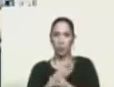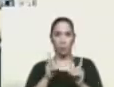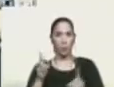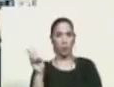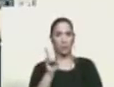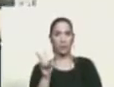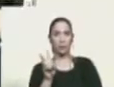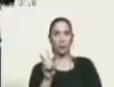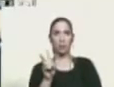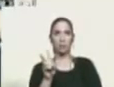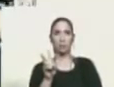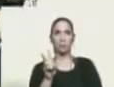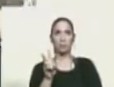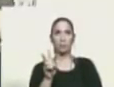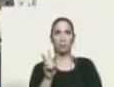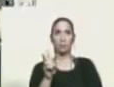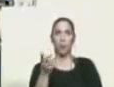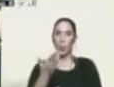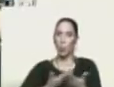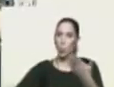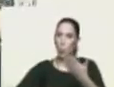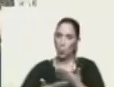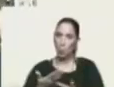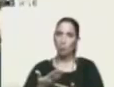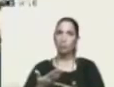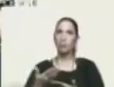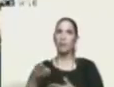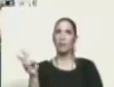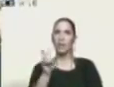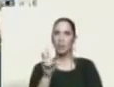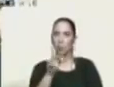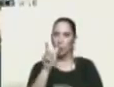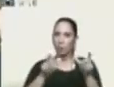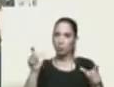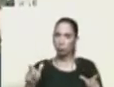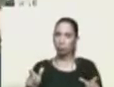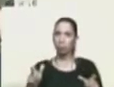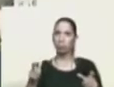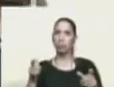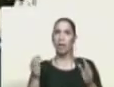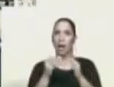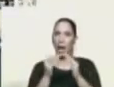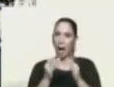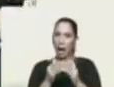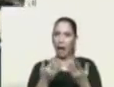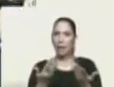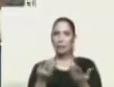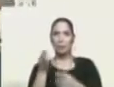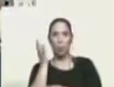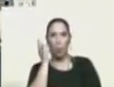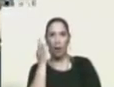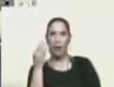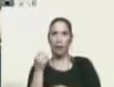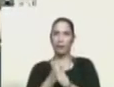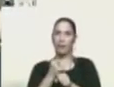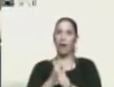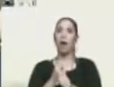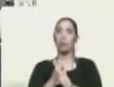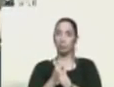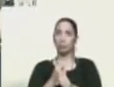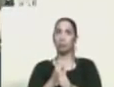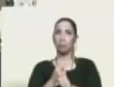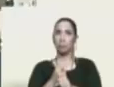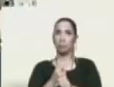venezolana, para devolverle a usted, ciudadano venezolana, ama de casa, trabajador, estudiante, la credibilidad en esta